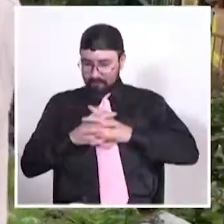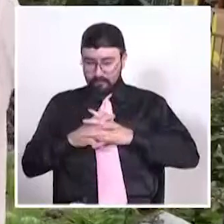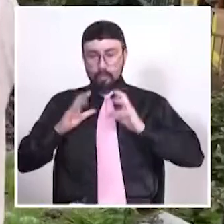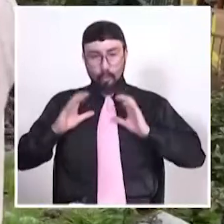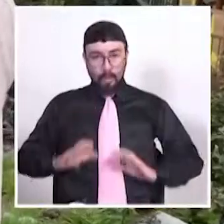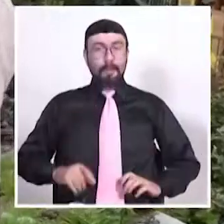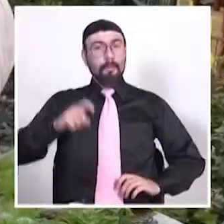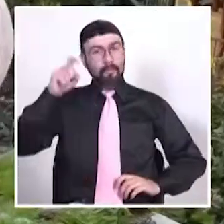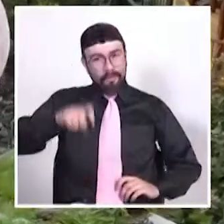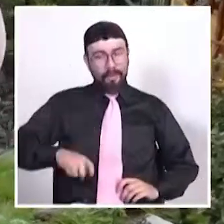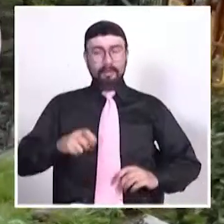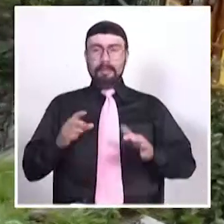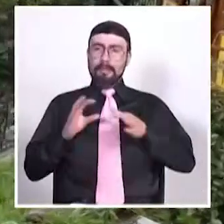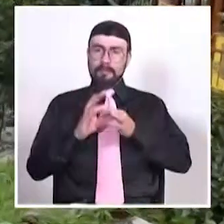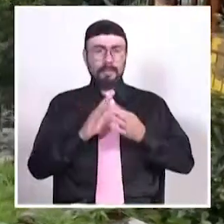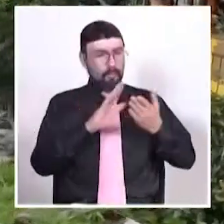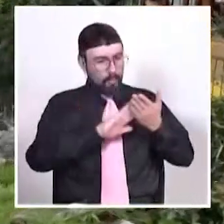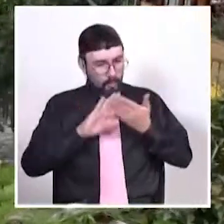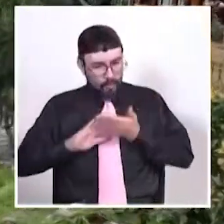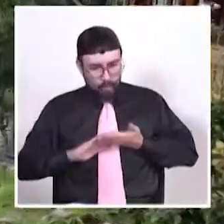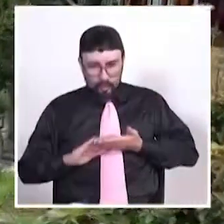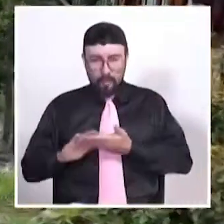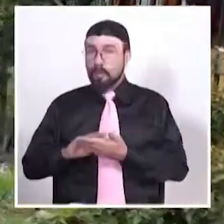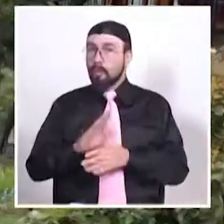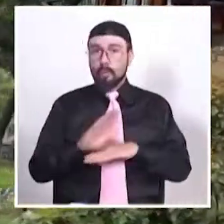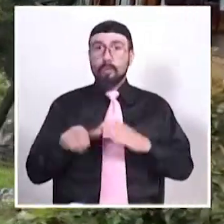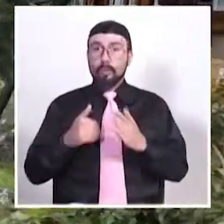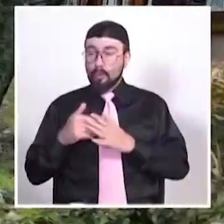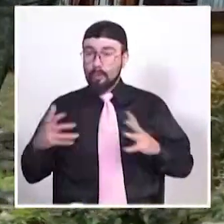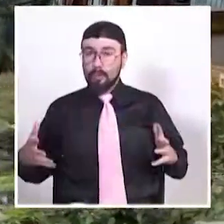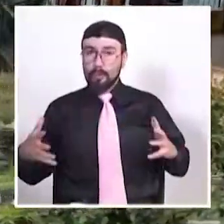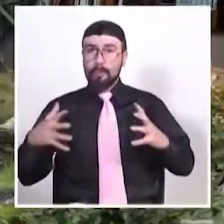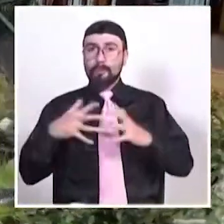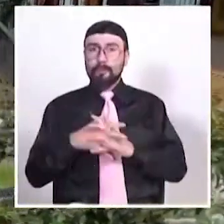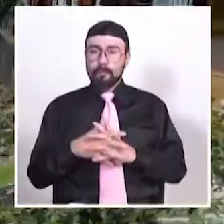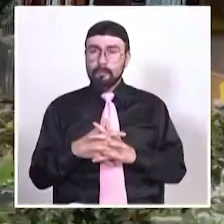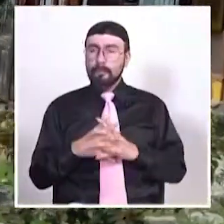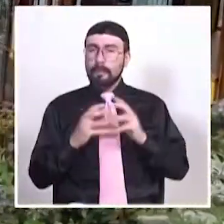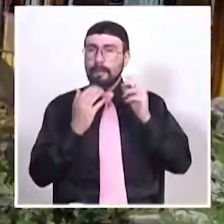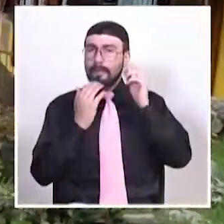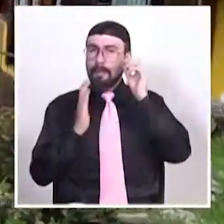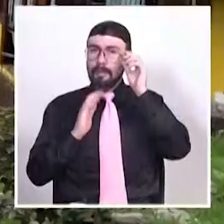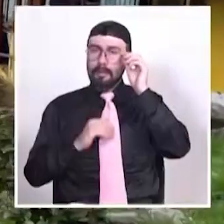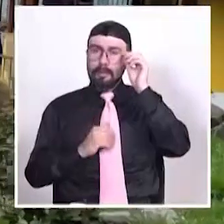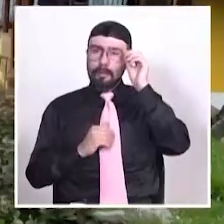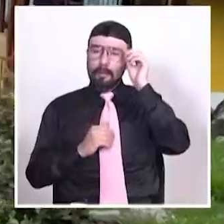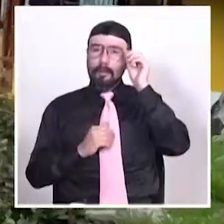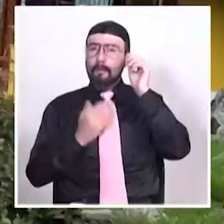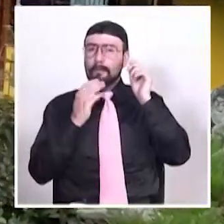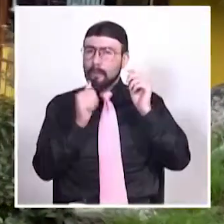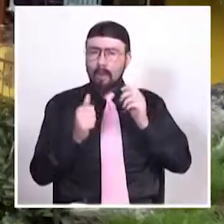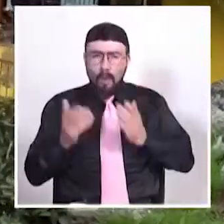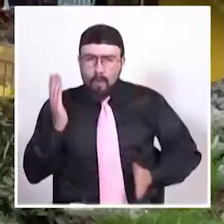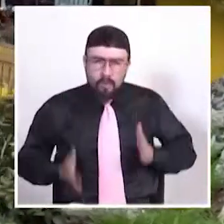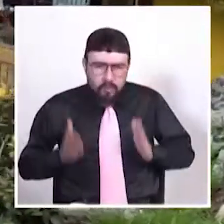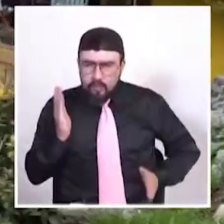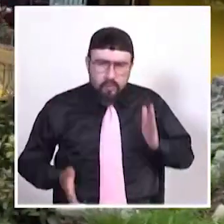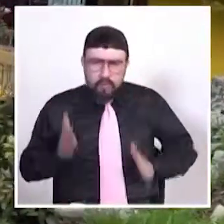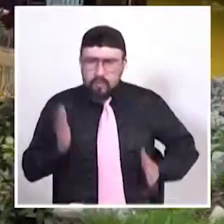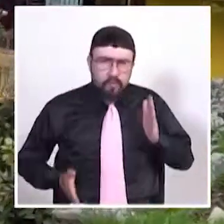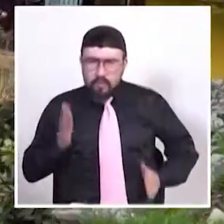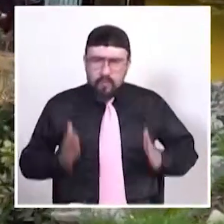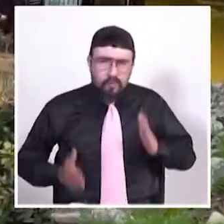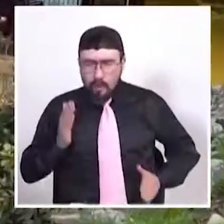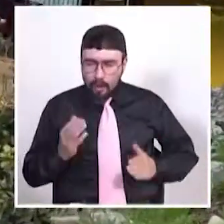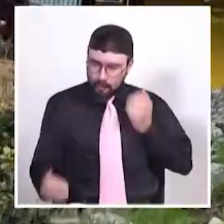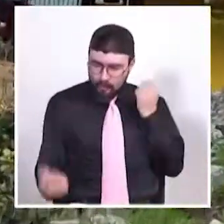Sus efectos se mezclan. Por ejemplo, si tú eres atlético y te ejercitas,